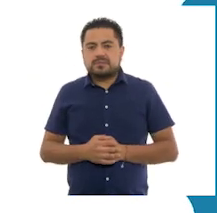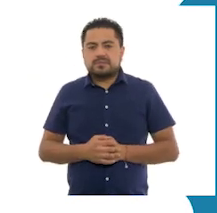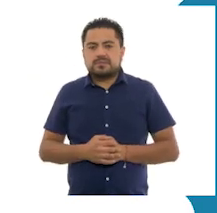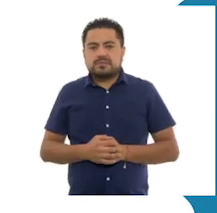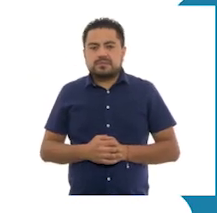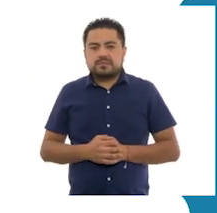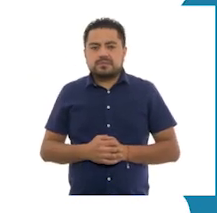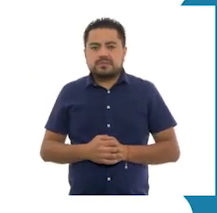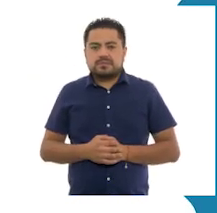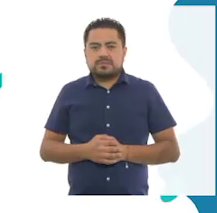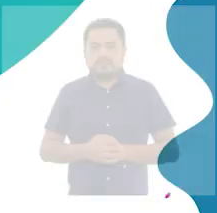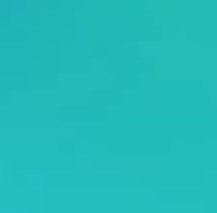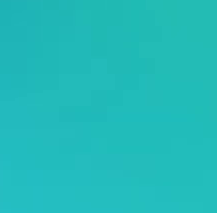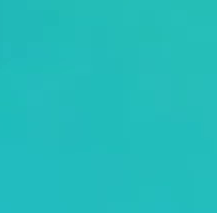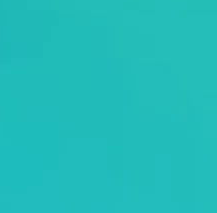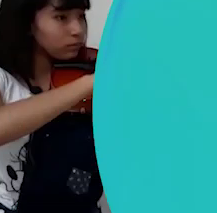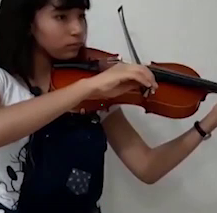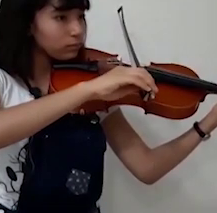aprendeencasa.cep.gob.mx.